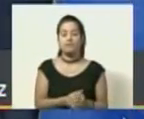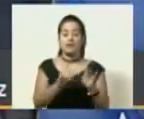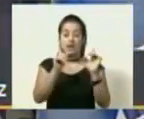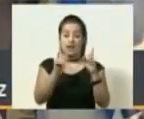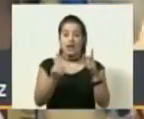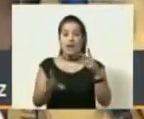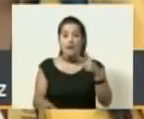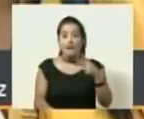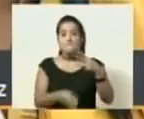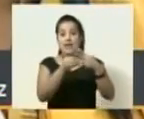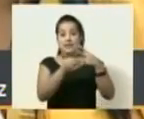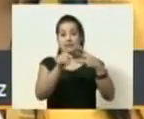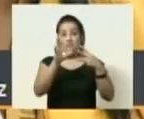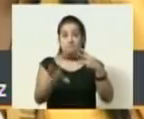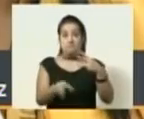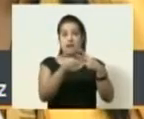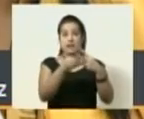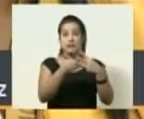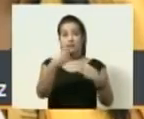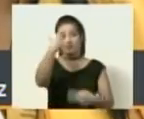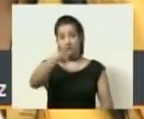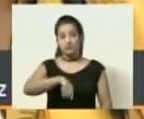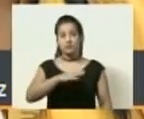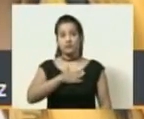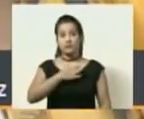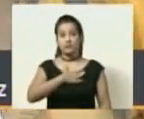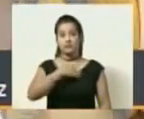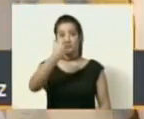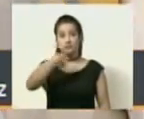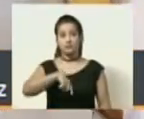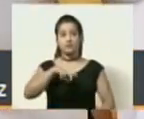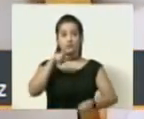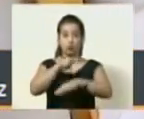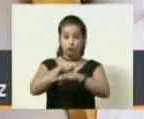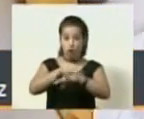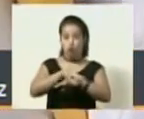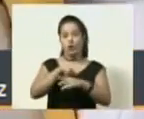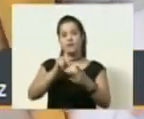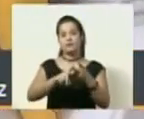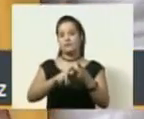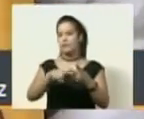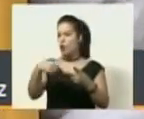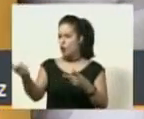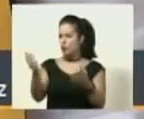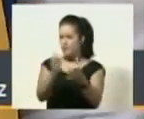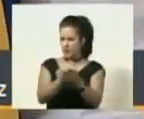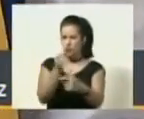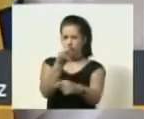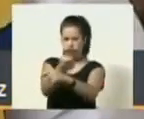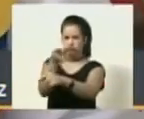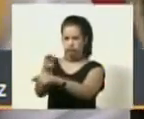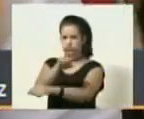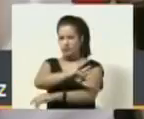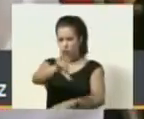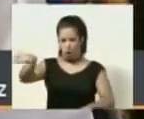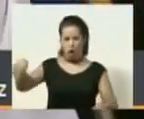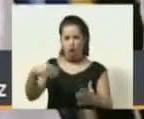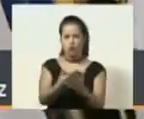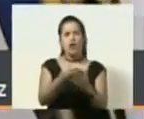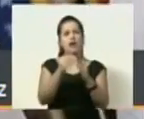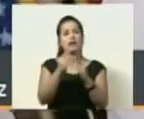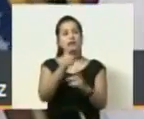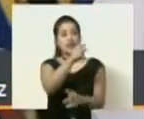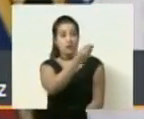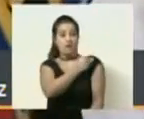forma, presidente, nos sumamos todos los aquí presentes, médicos y los otros dos compañeros que están recibiendo su título, al llamado del